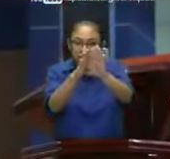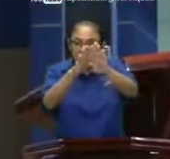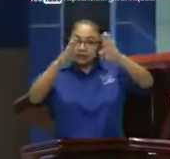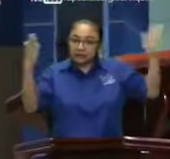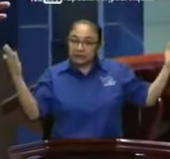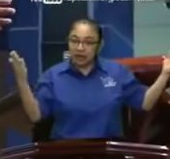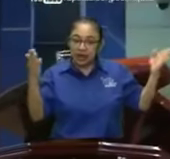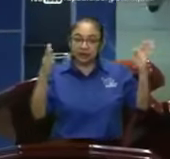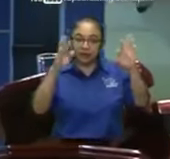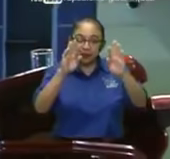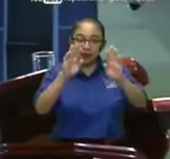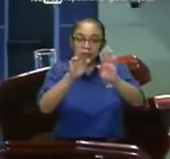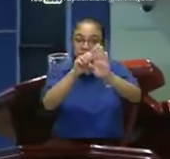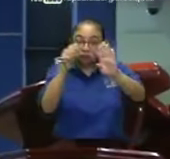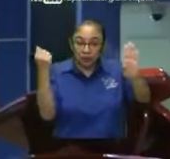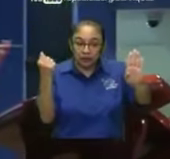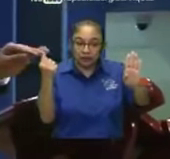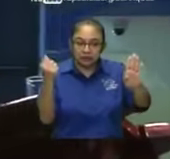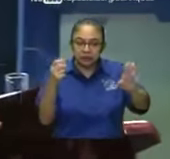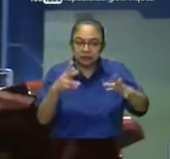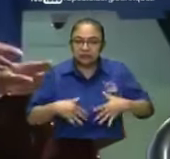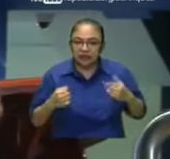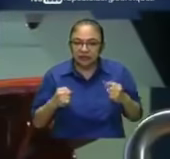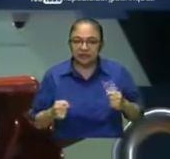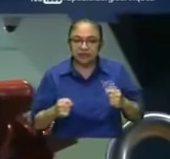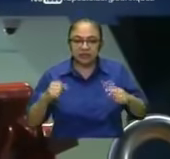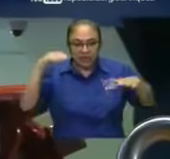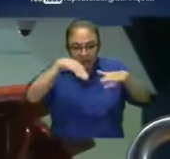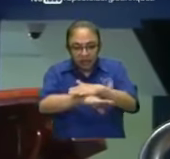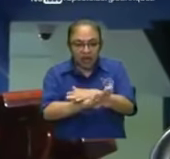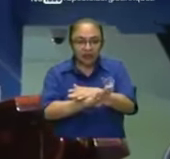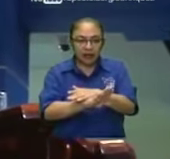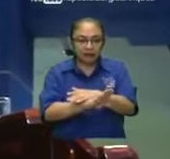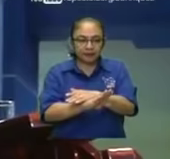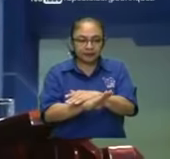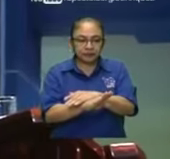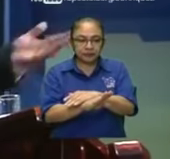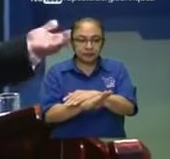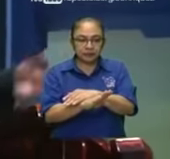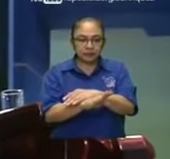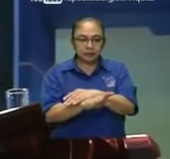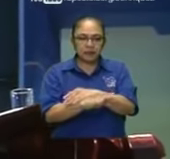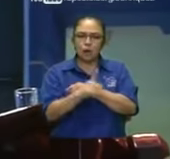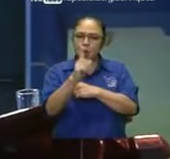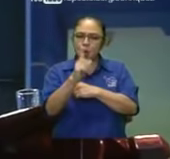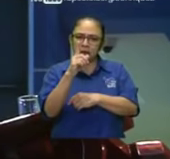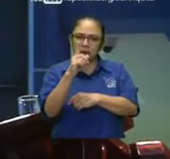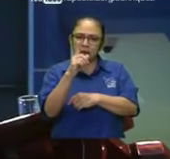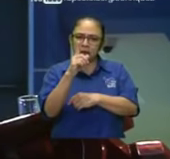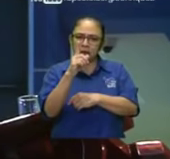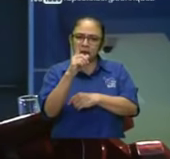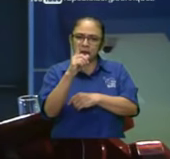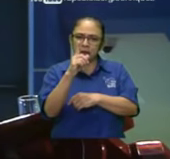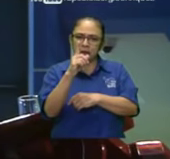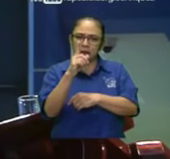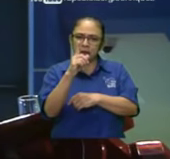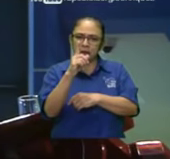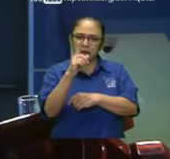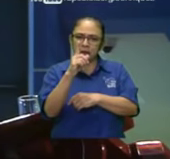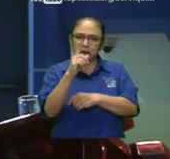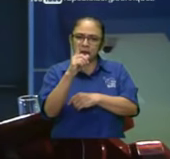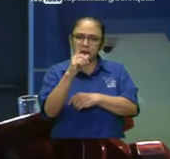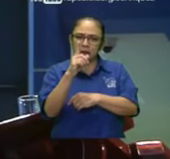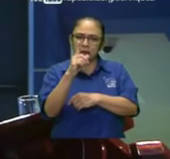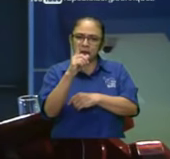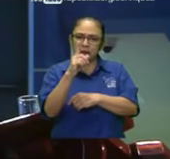porque está un poquito difícil entrar. Cuando pase, usted va a pasar. Entonces, me acuerdo que me dijo una hermana, pastor, yo dejé mis cosas ahí. Sí, me lo